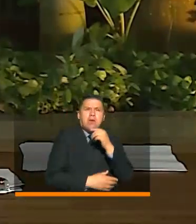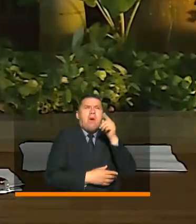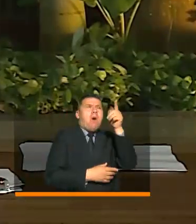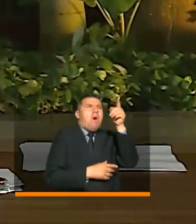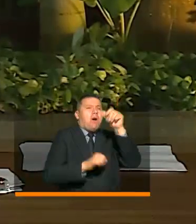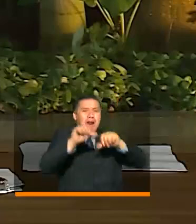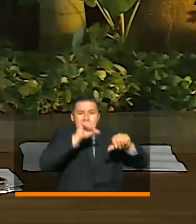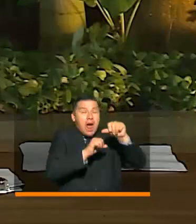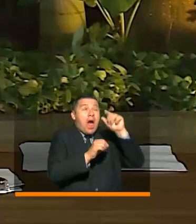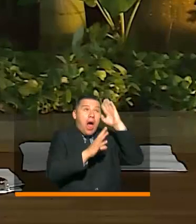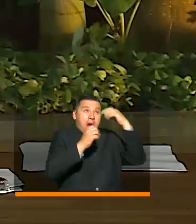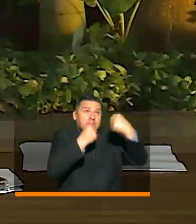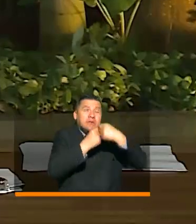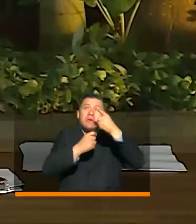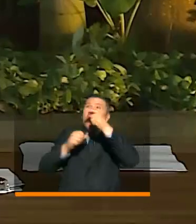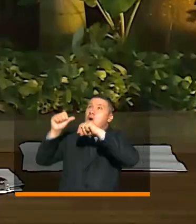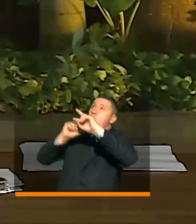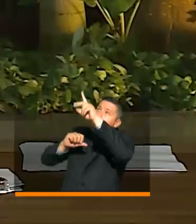distribuida también